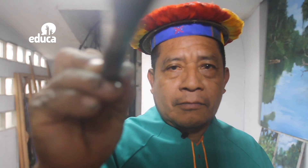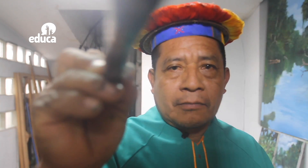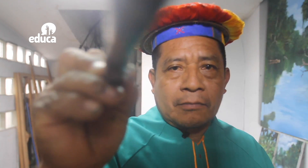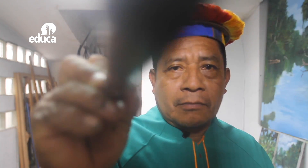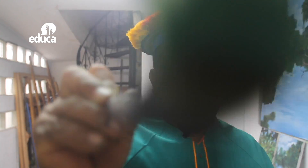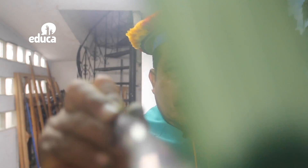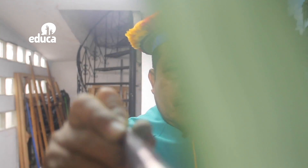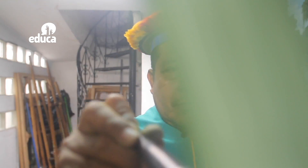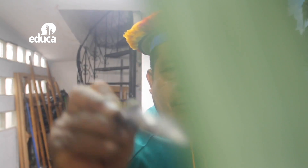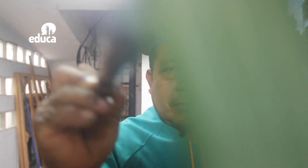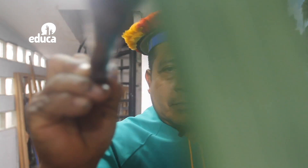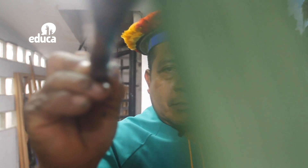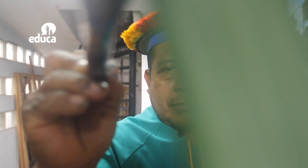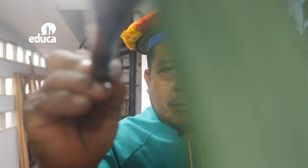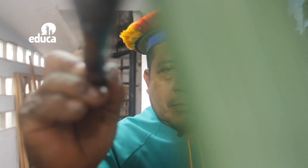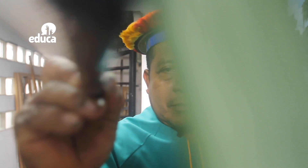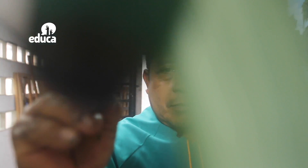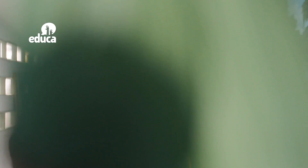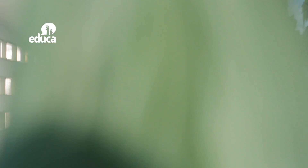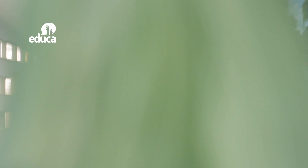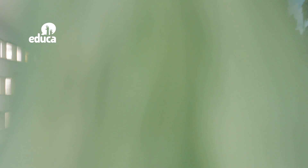lienzo.